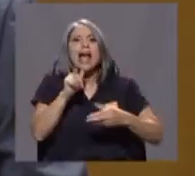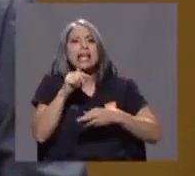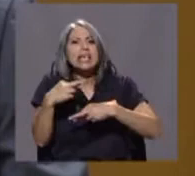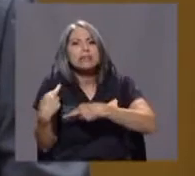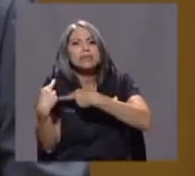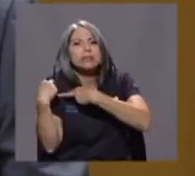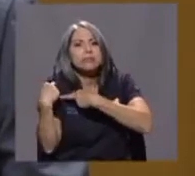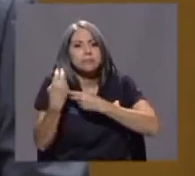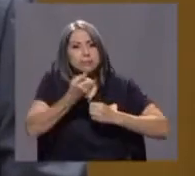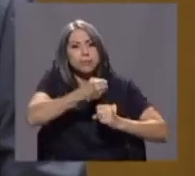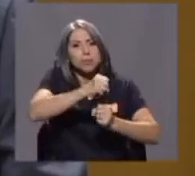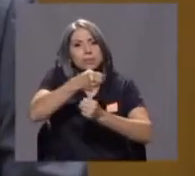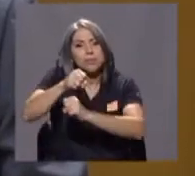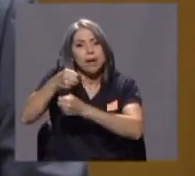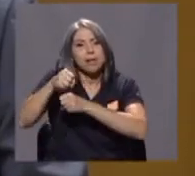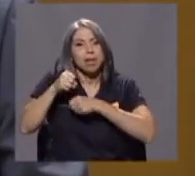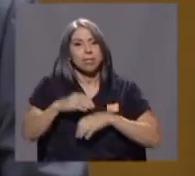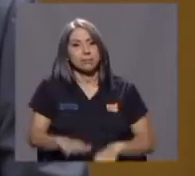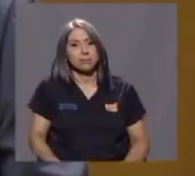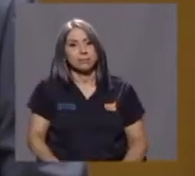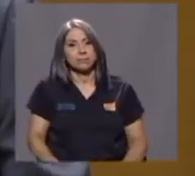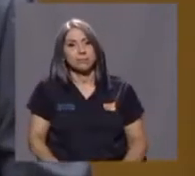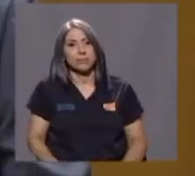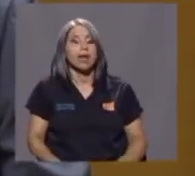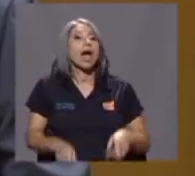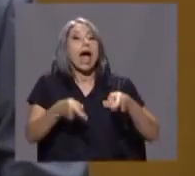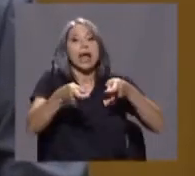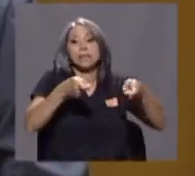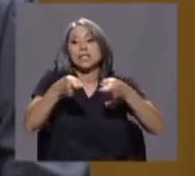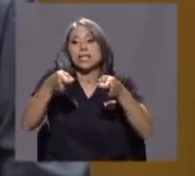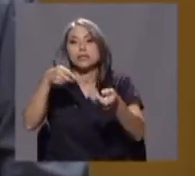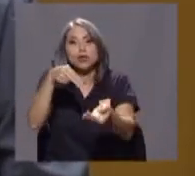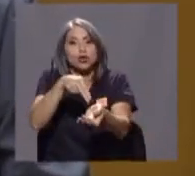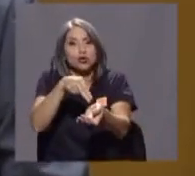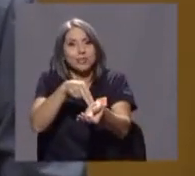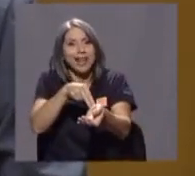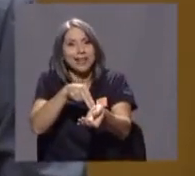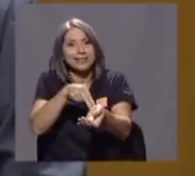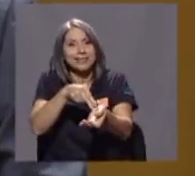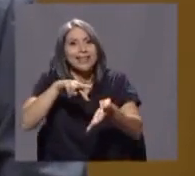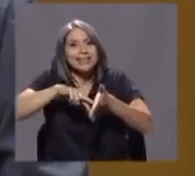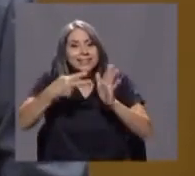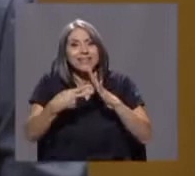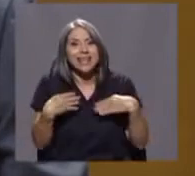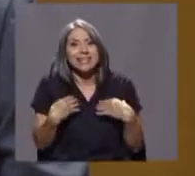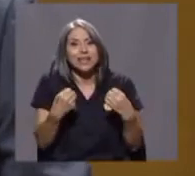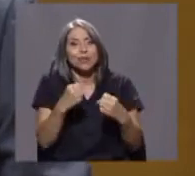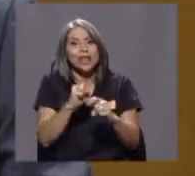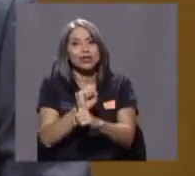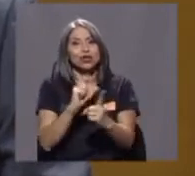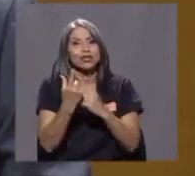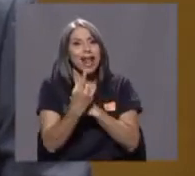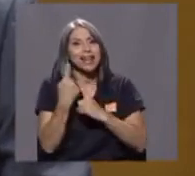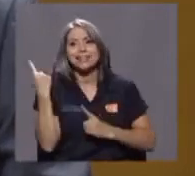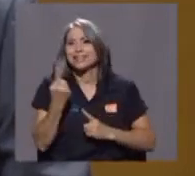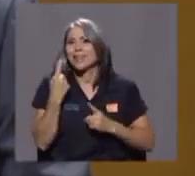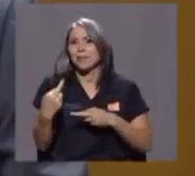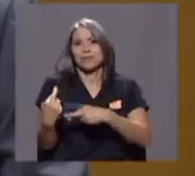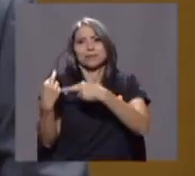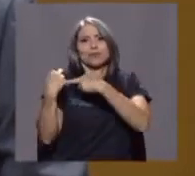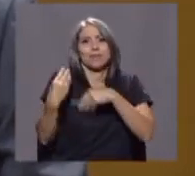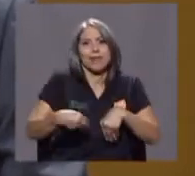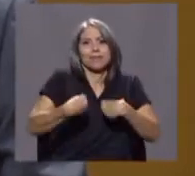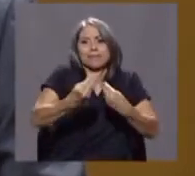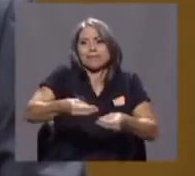municipalidades, la administración de los hospitales, es decir, el régimen de la seguridad social se le otorga a las municipalidades. Es